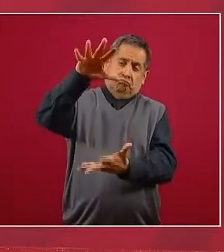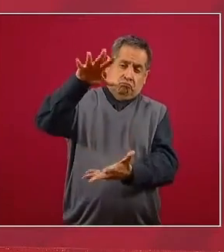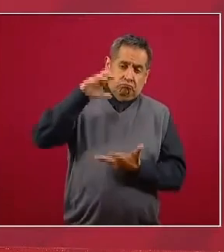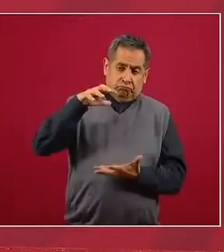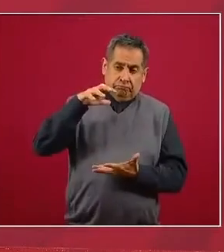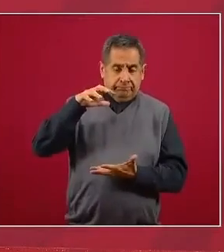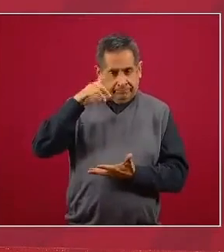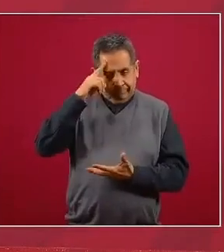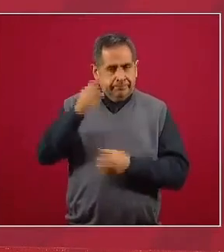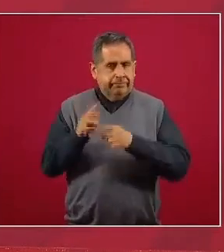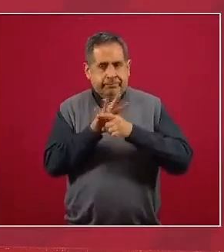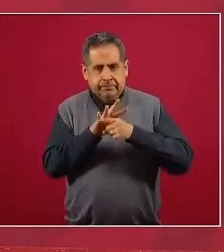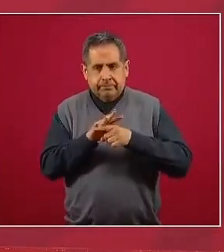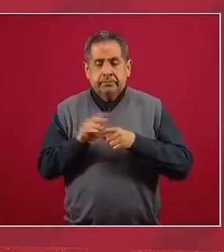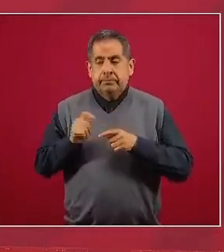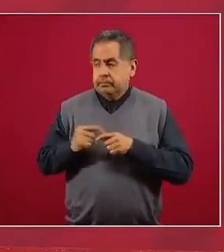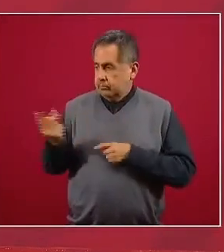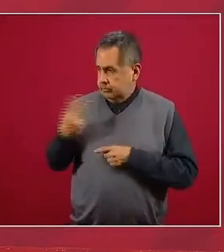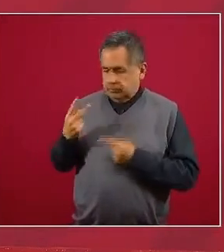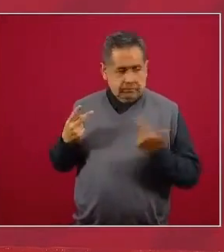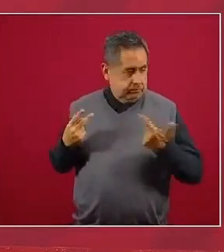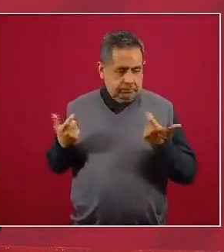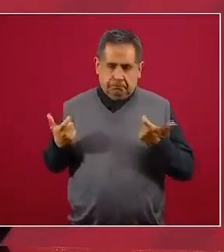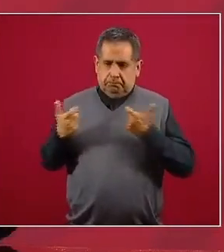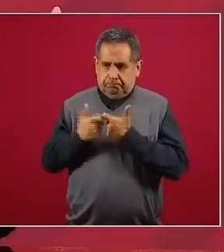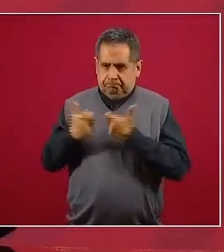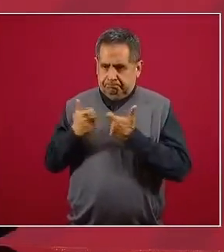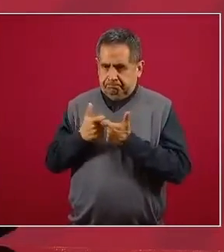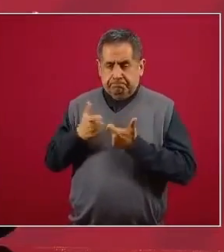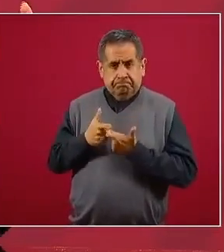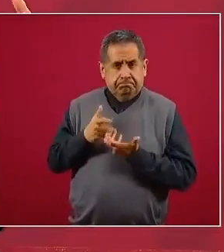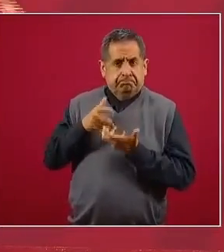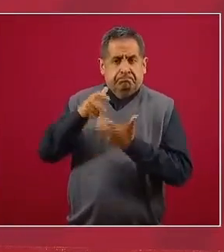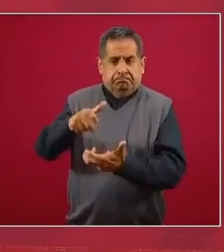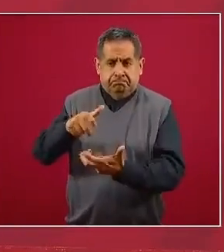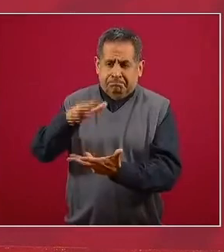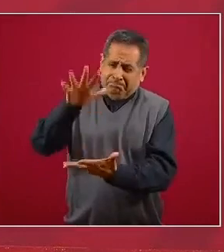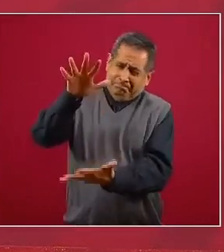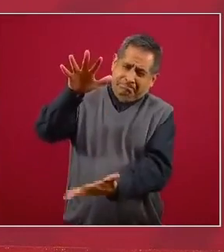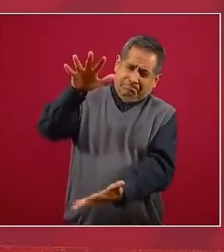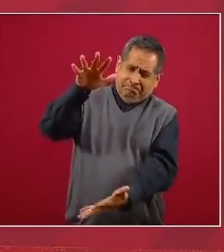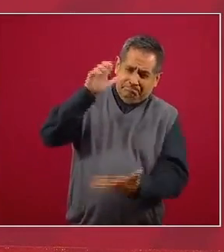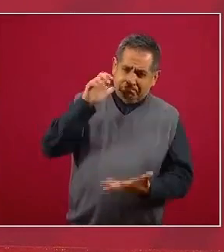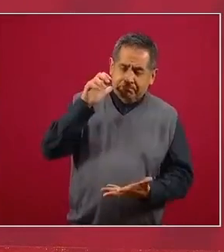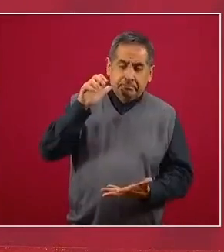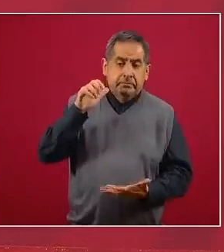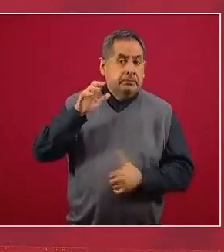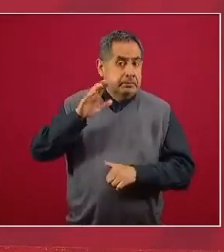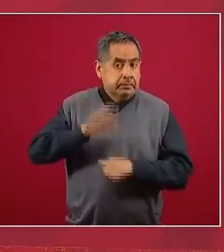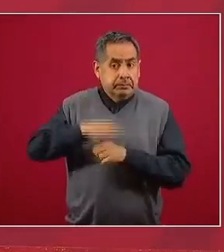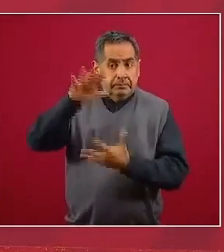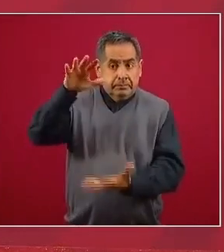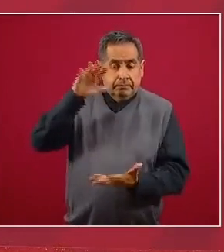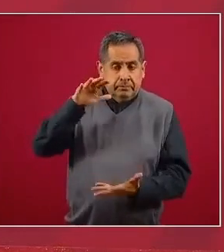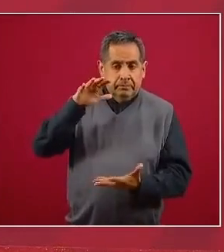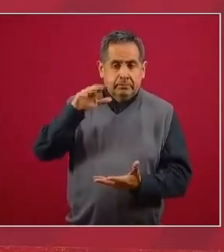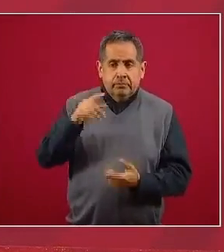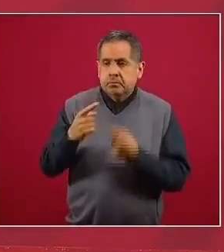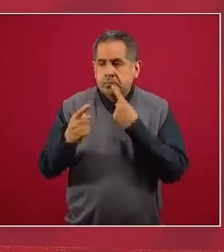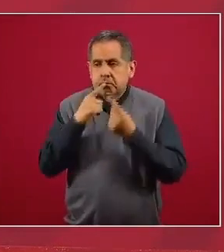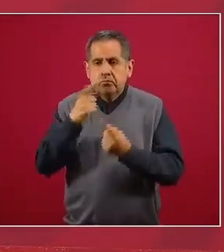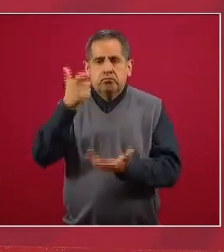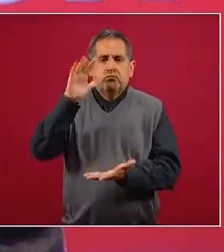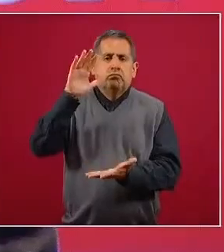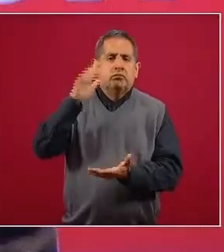contra el COVID. Eso tiene enormes ventajas porque obviamente entre mayor sea la consolidación, la negociación